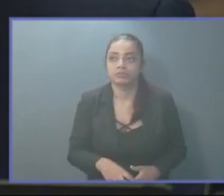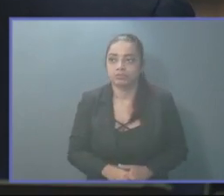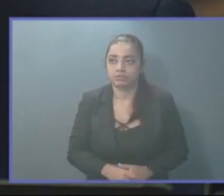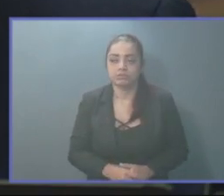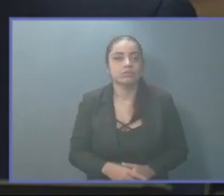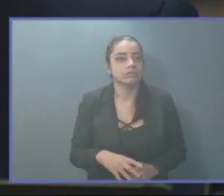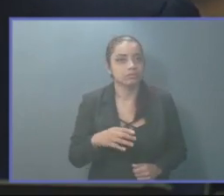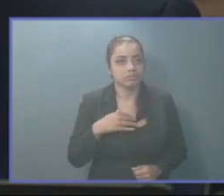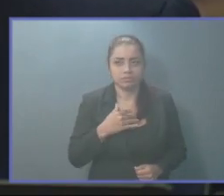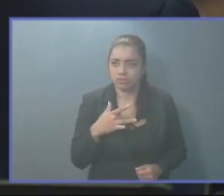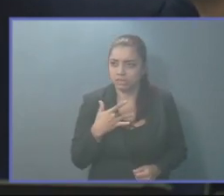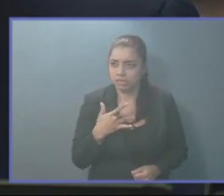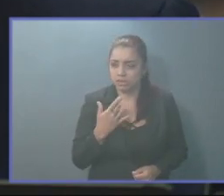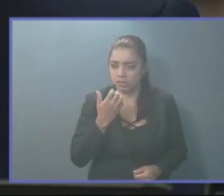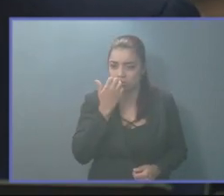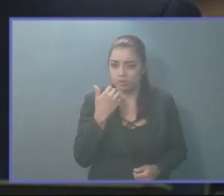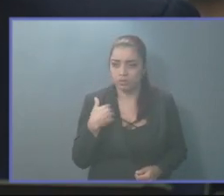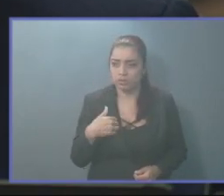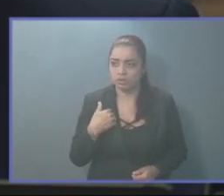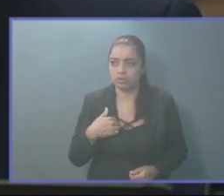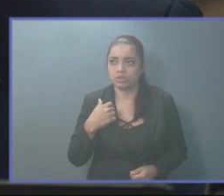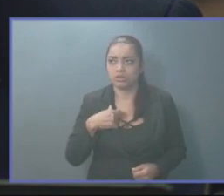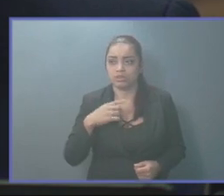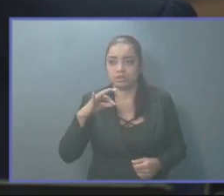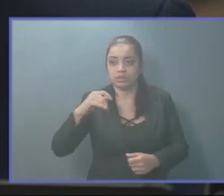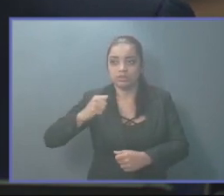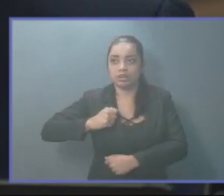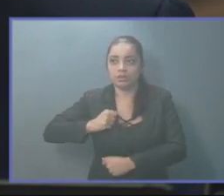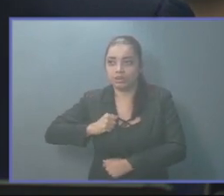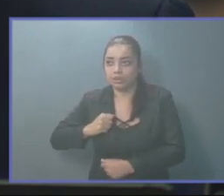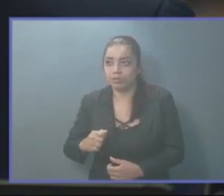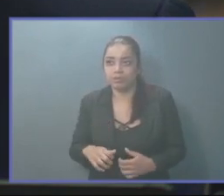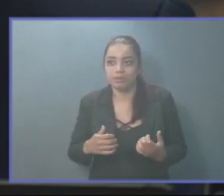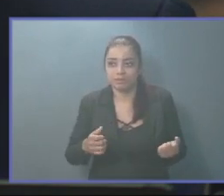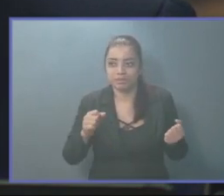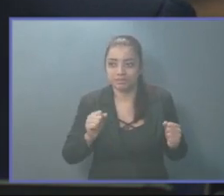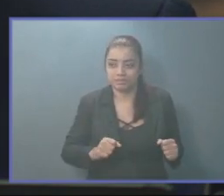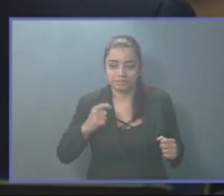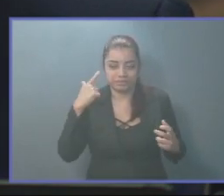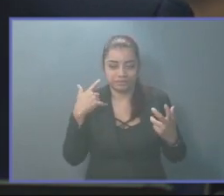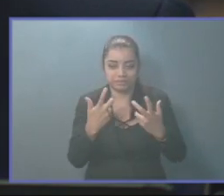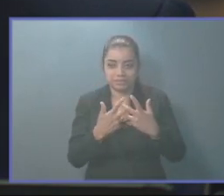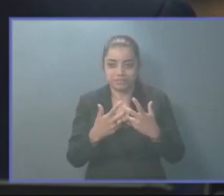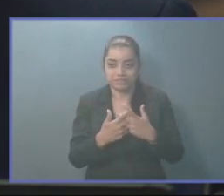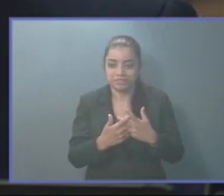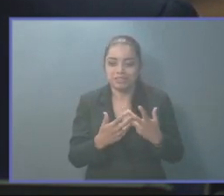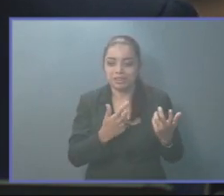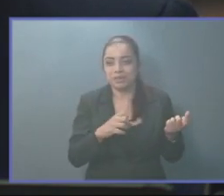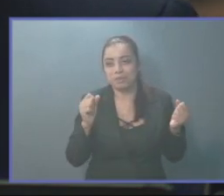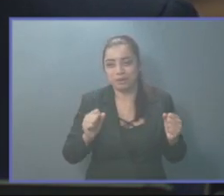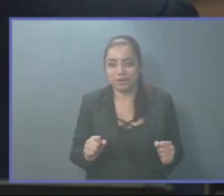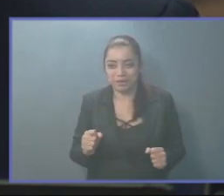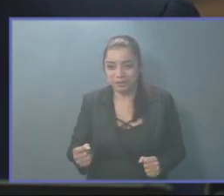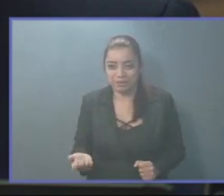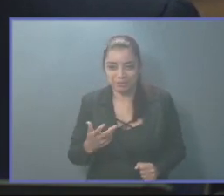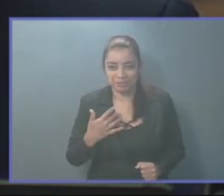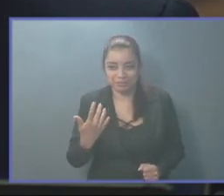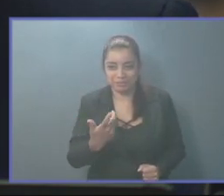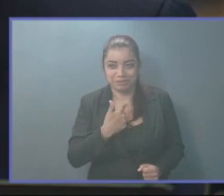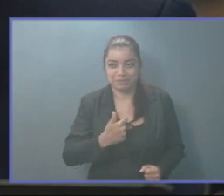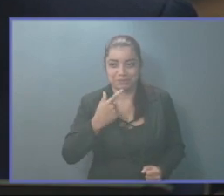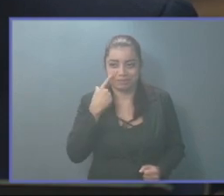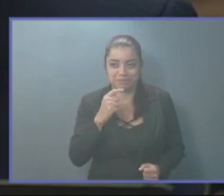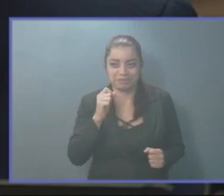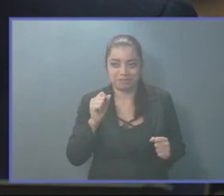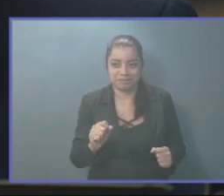Yo sí me siento orgulloso de mi Fuerza Armada y de mis compañeros, a quienes de las